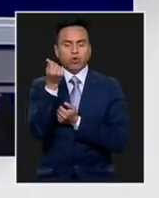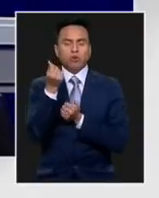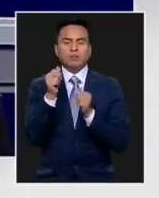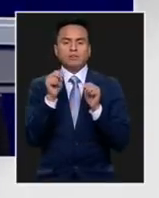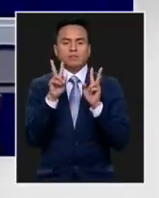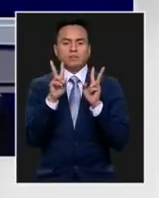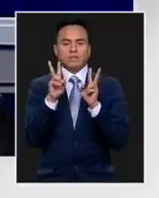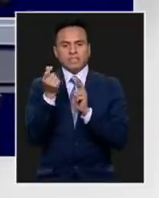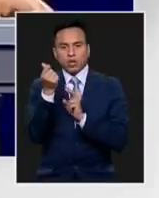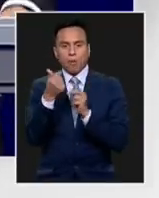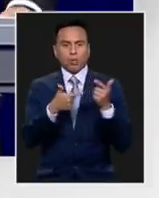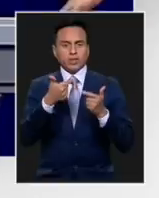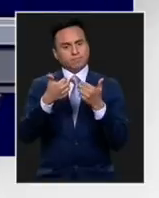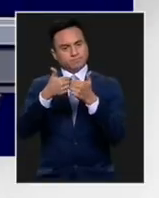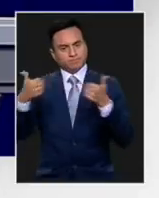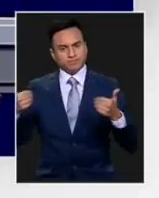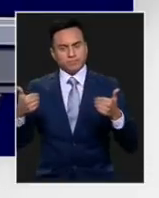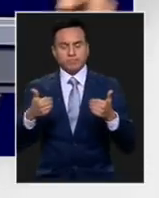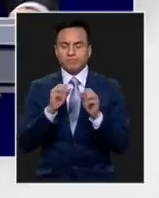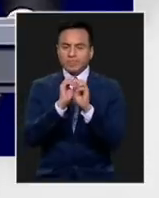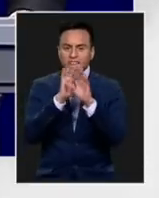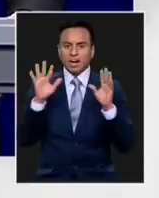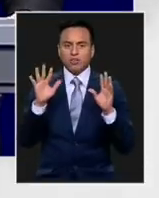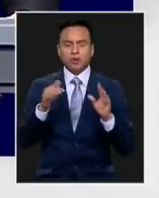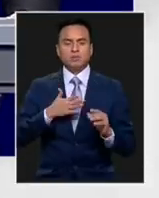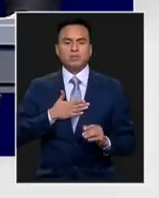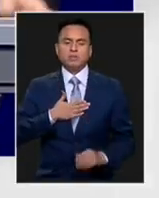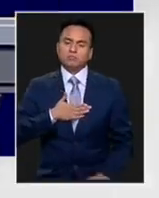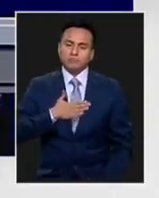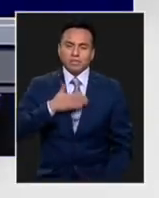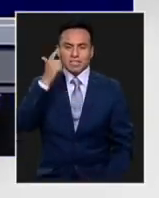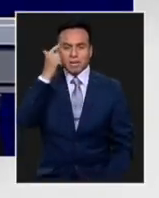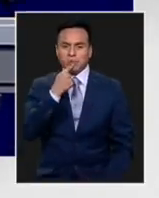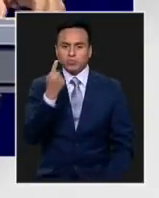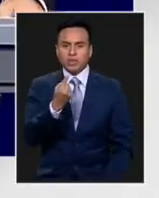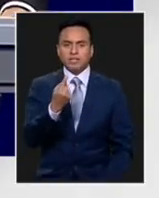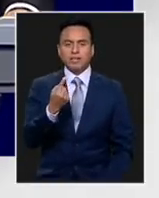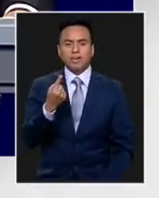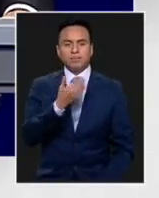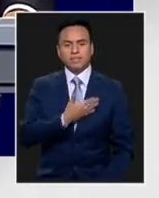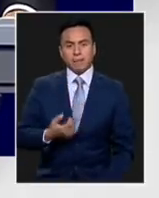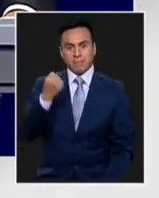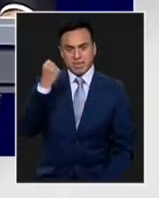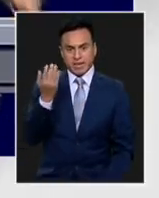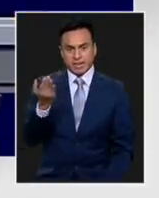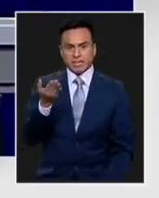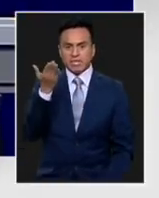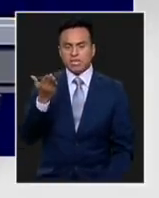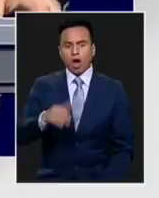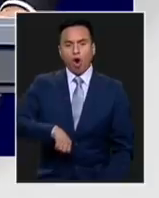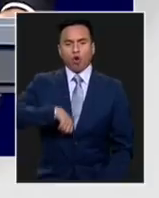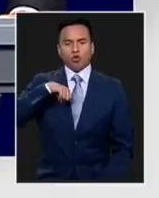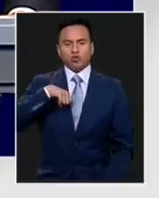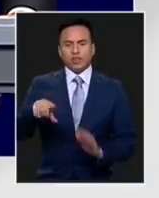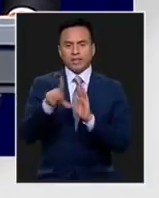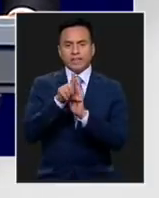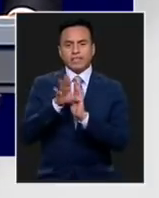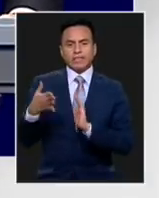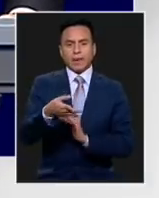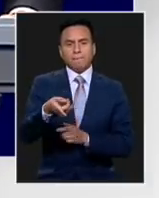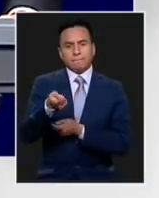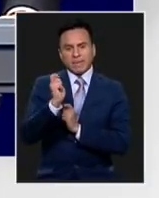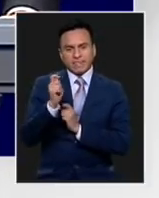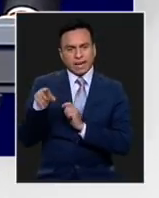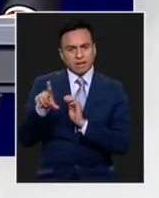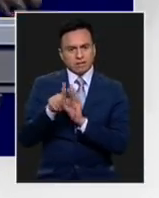con los el dinero con la política. Y está claro. Y a mí me gustaría preguntarle al presidente Piñera si está orgulloso de la ley de pesca.